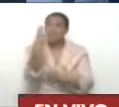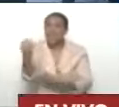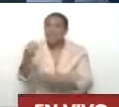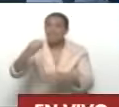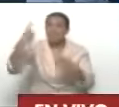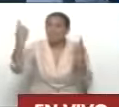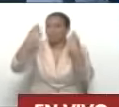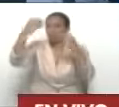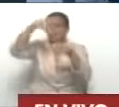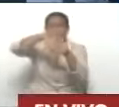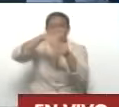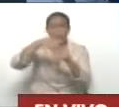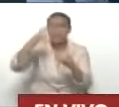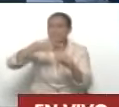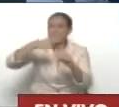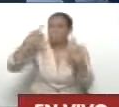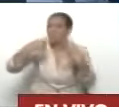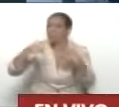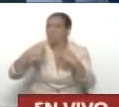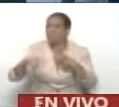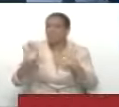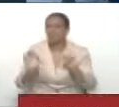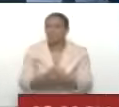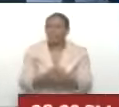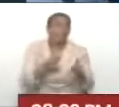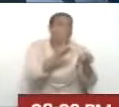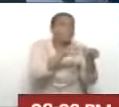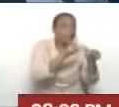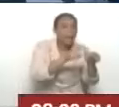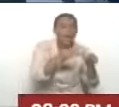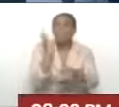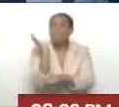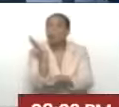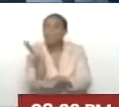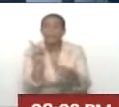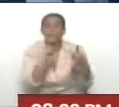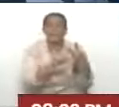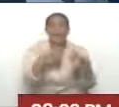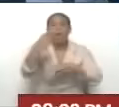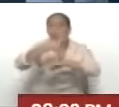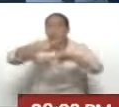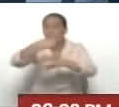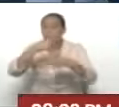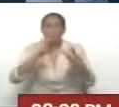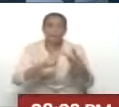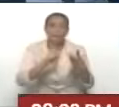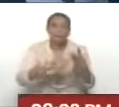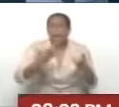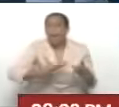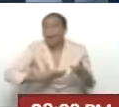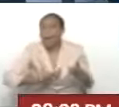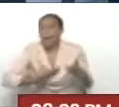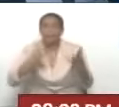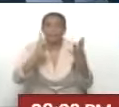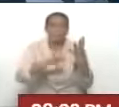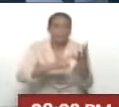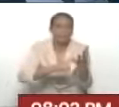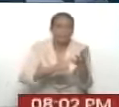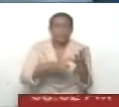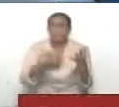Campañas de todo tipo, para parlamento, gobernaciones, alcaldías,